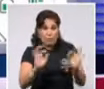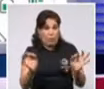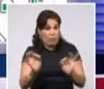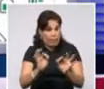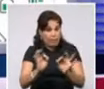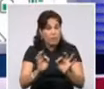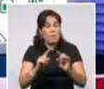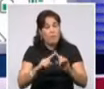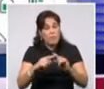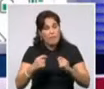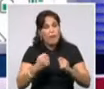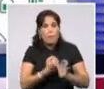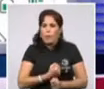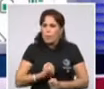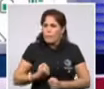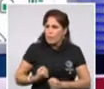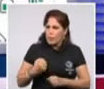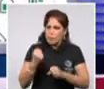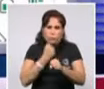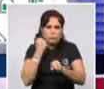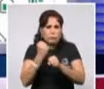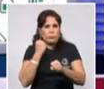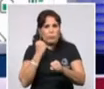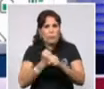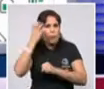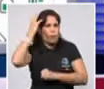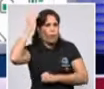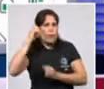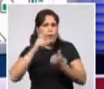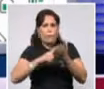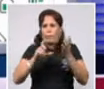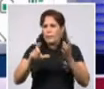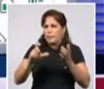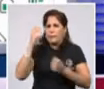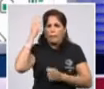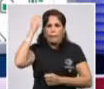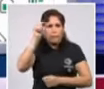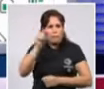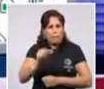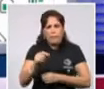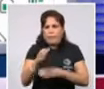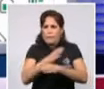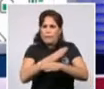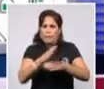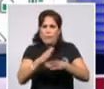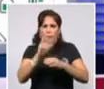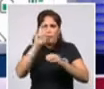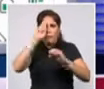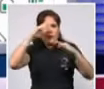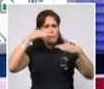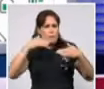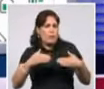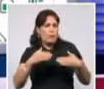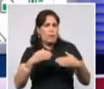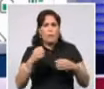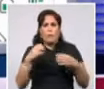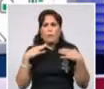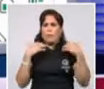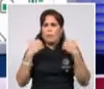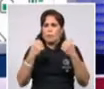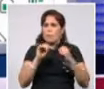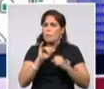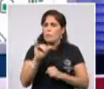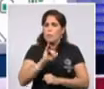en Cuba, a pesar de los ingentes esfuerzos que se vienen realizando por el Ministerio de Salud Pública, la dirección